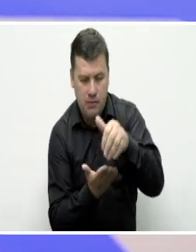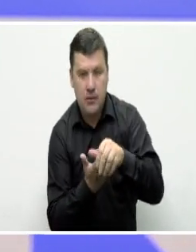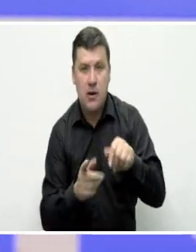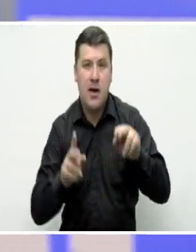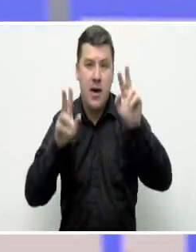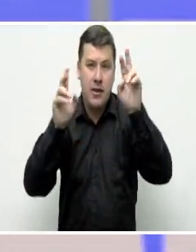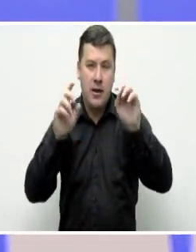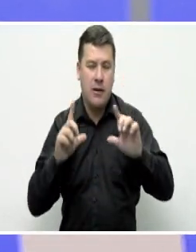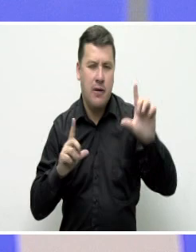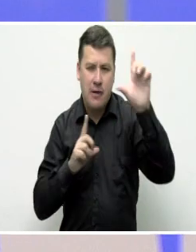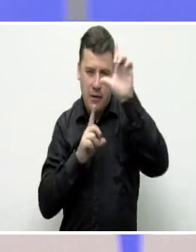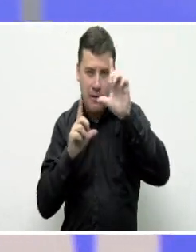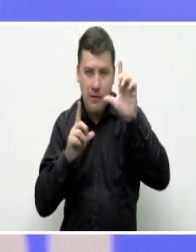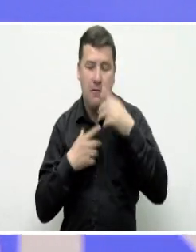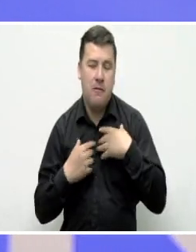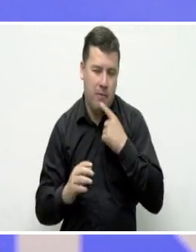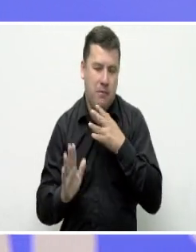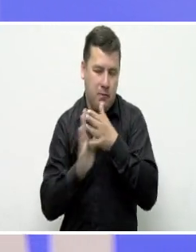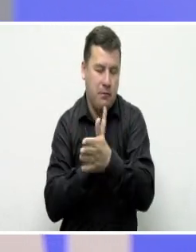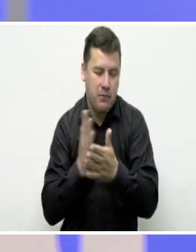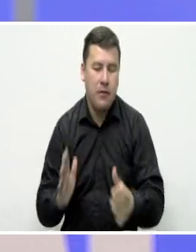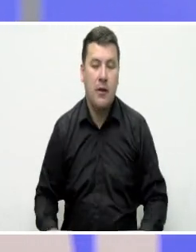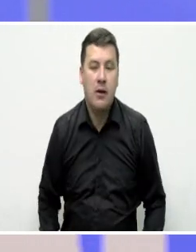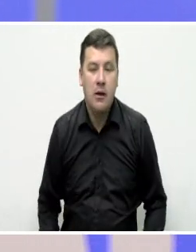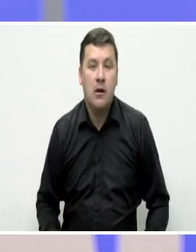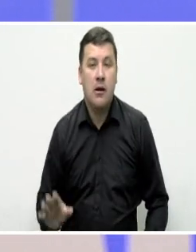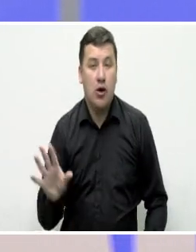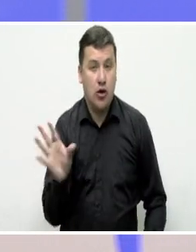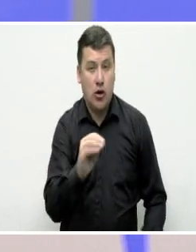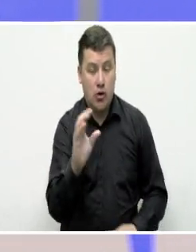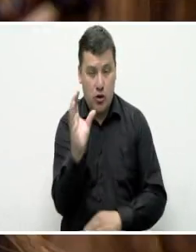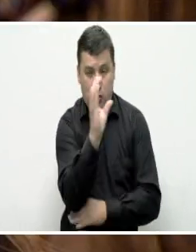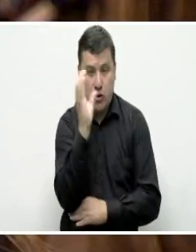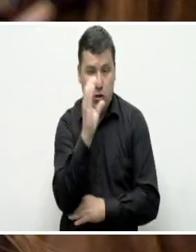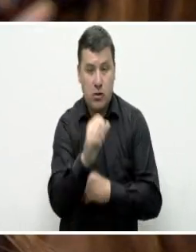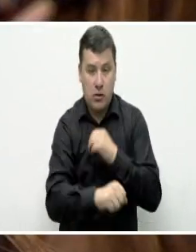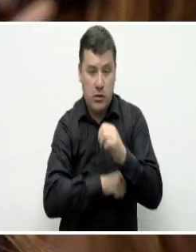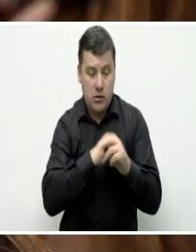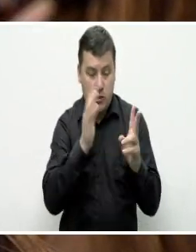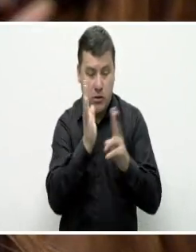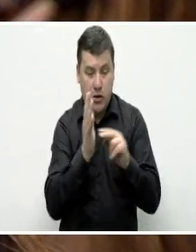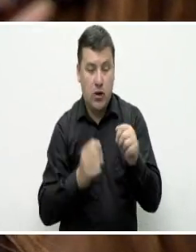temas de biometría facial le quiero contar lo siguiente a usted y a todo el país. Desde el año